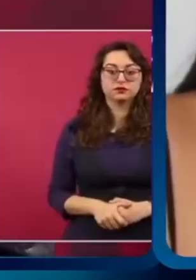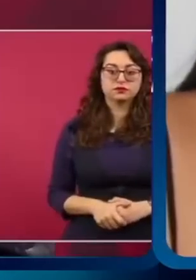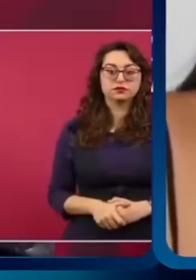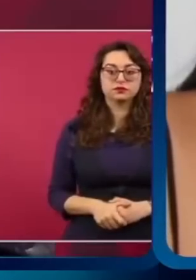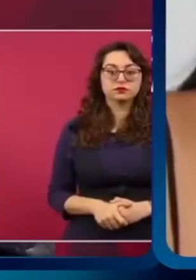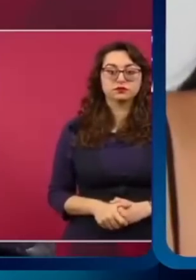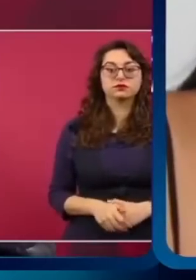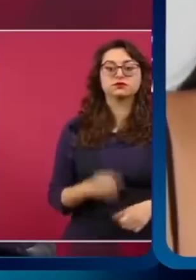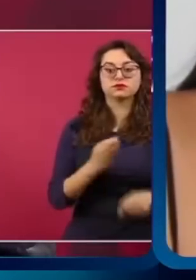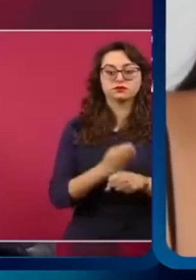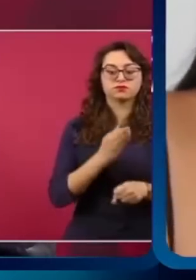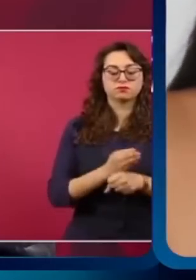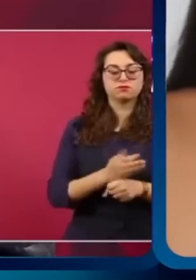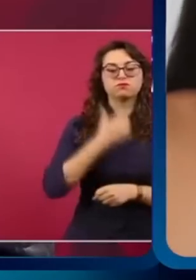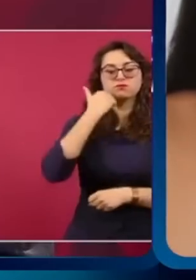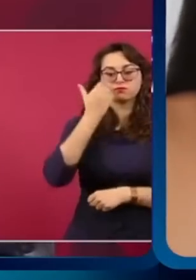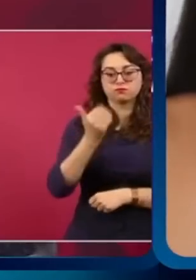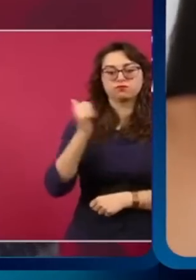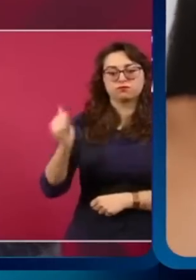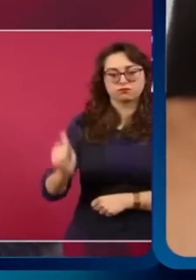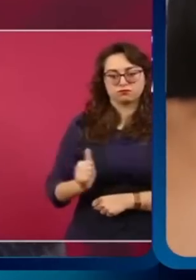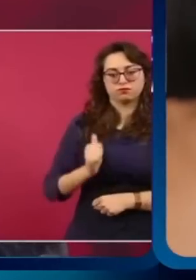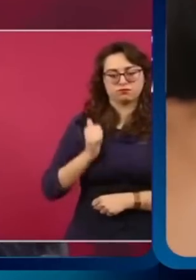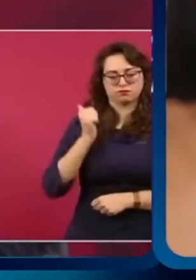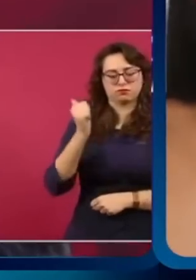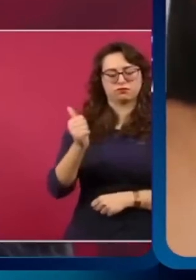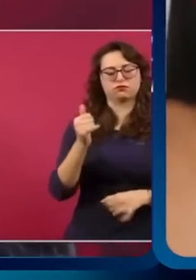dar una buena información,